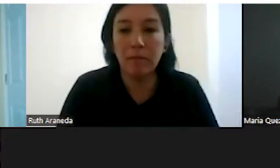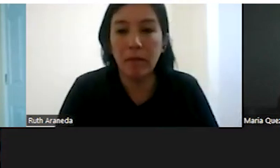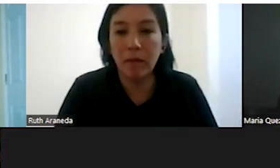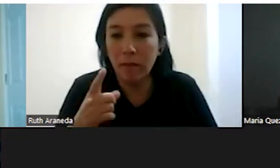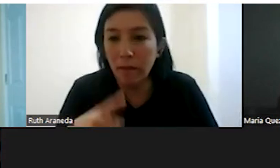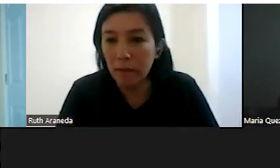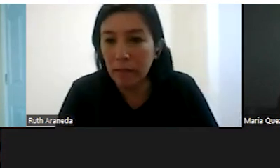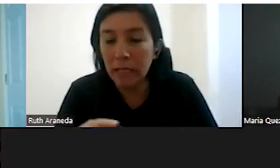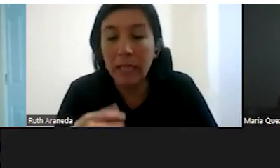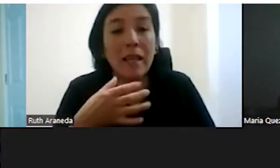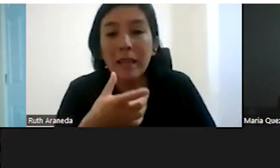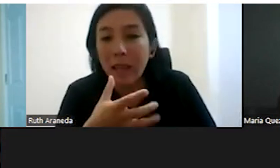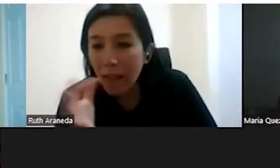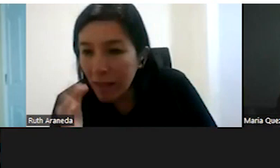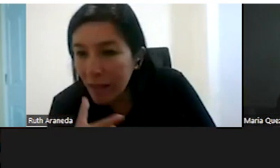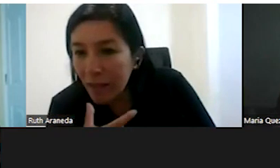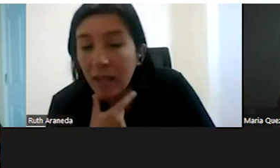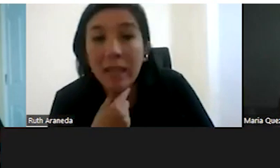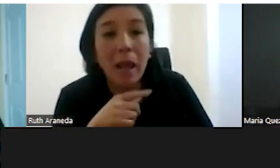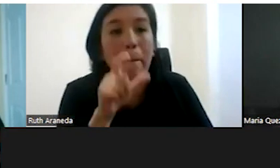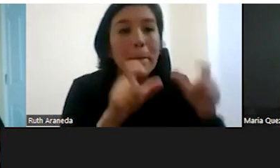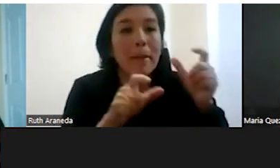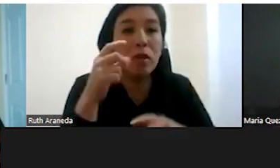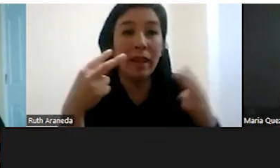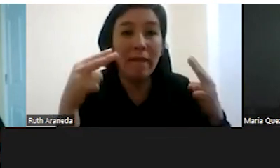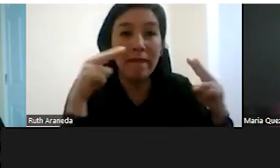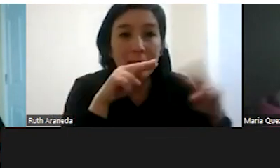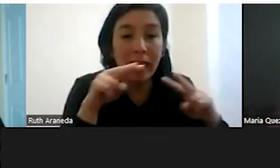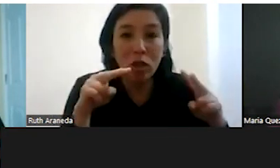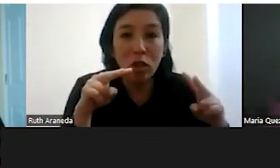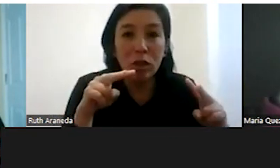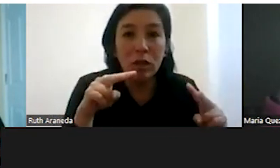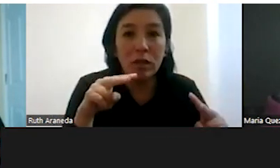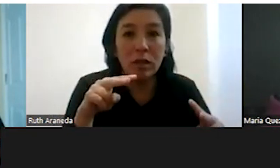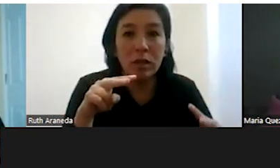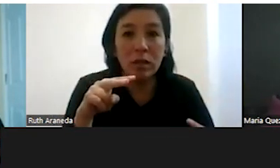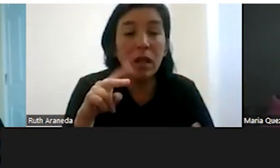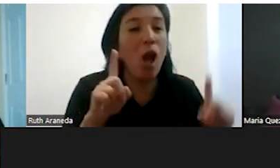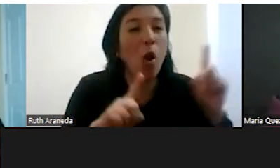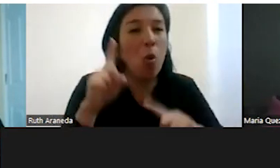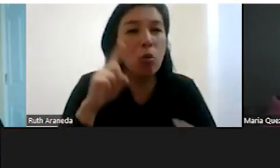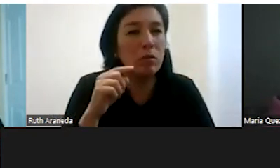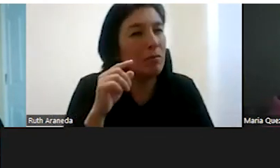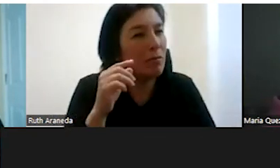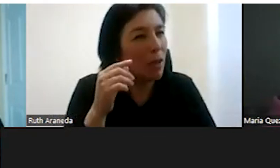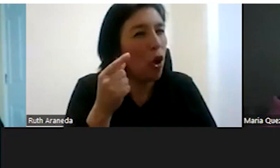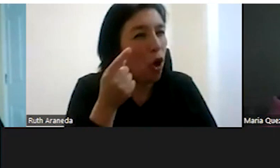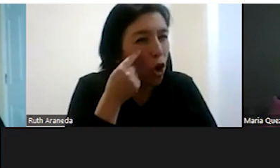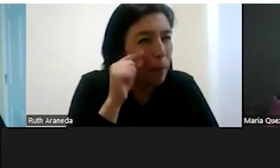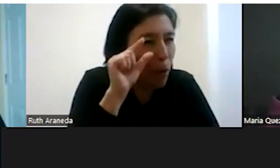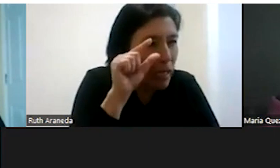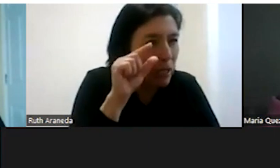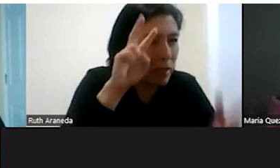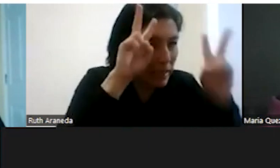quería hacer un paréntesis para las personas que nos están viendo y que no son tan cercanas al tema, tal vez tú o José Miguel me pueden